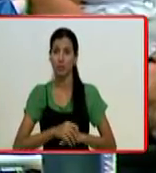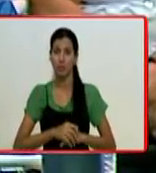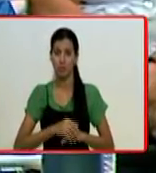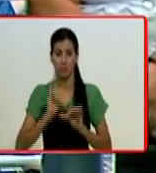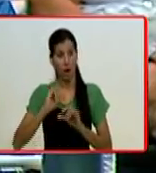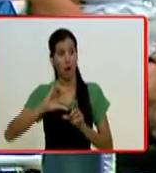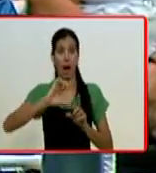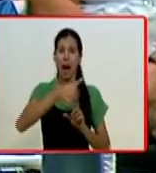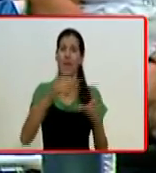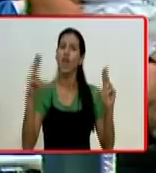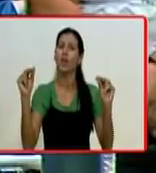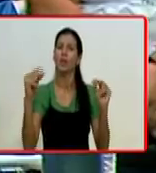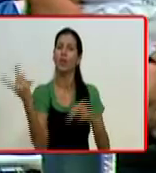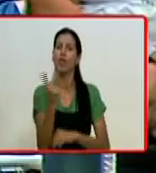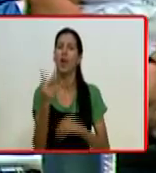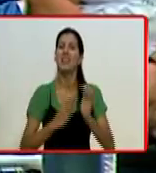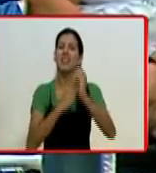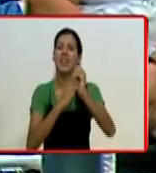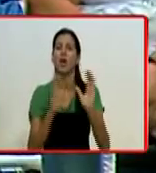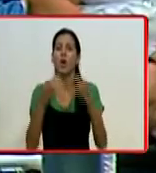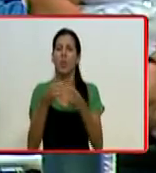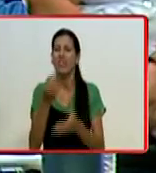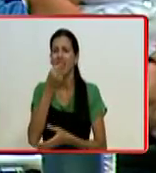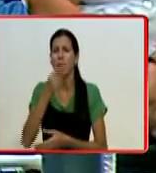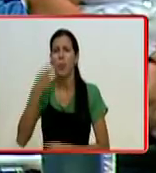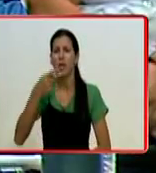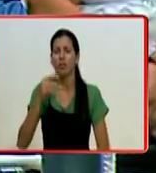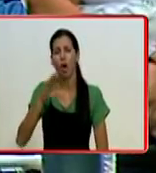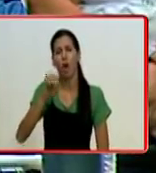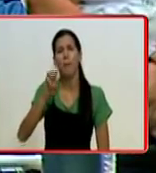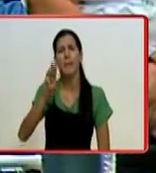Copey, que le dice, bueno,